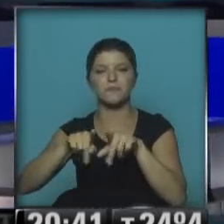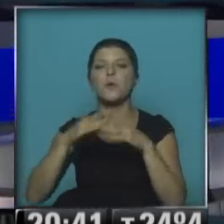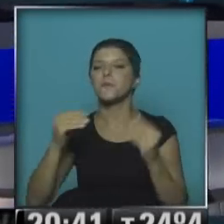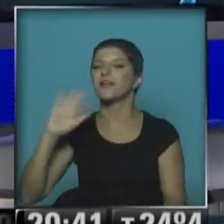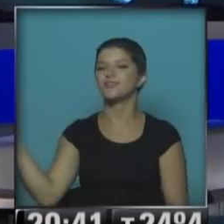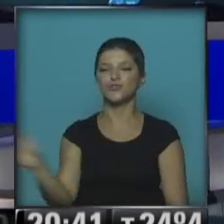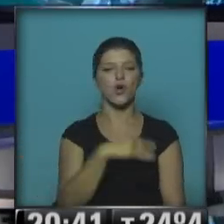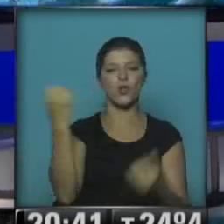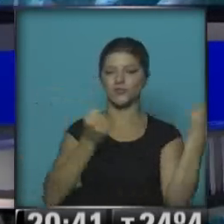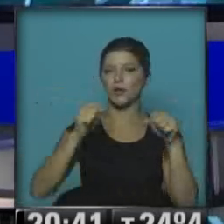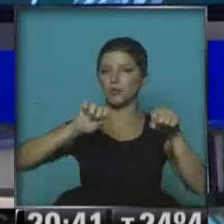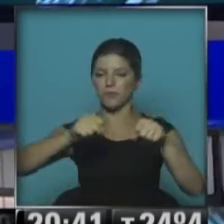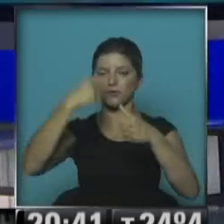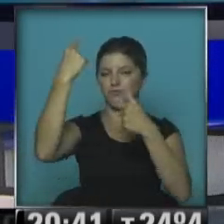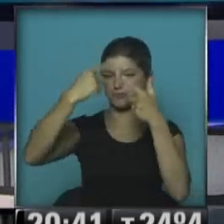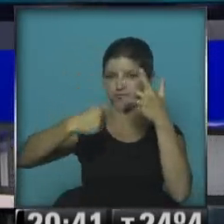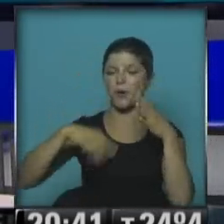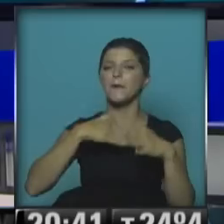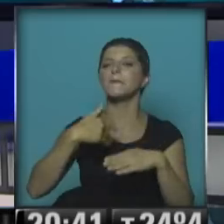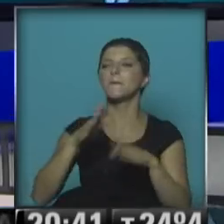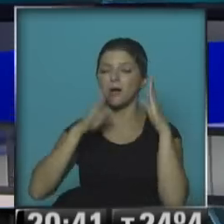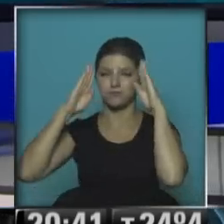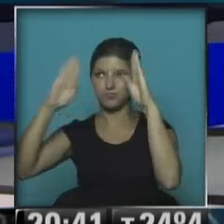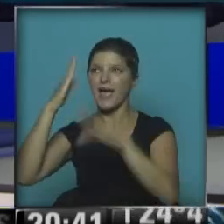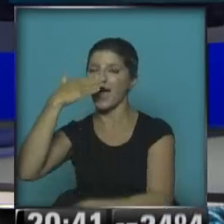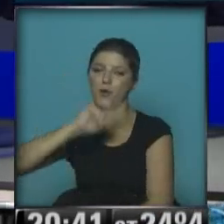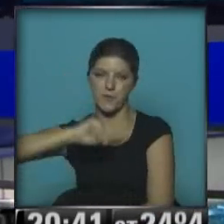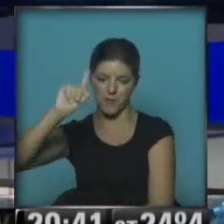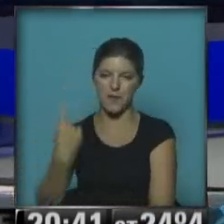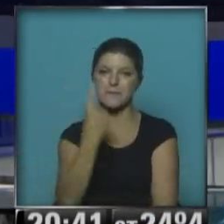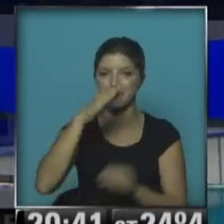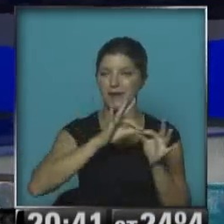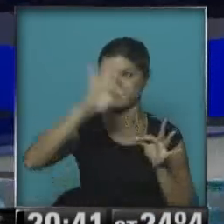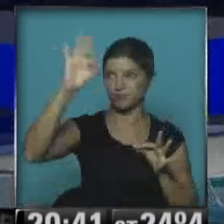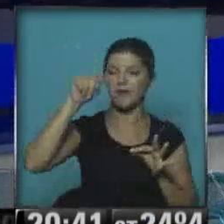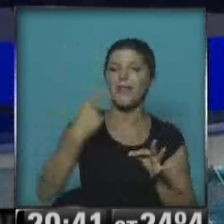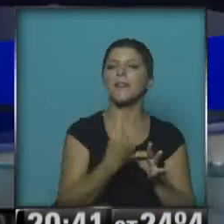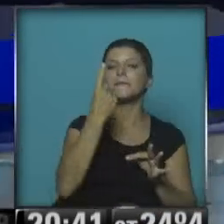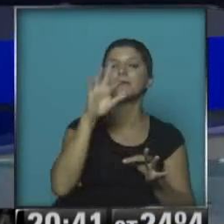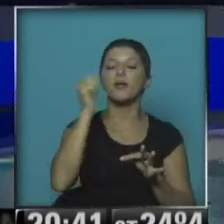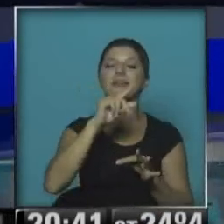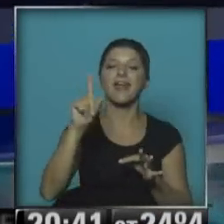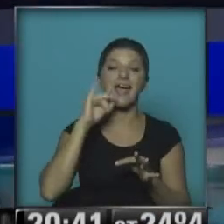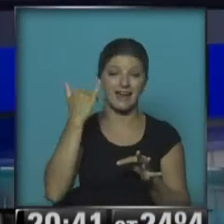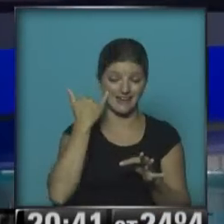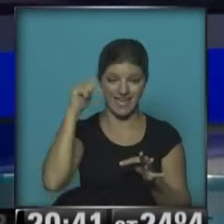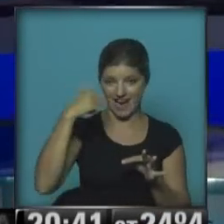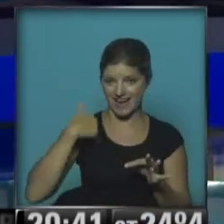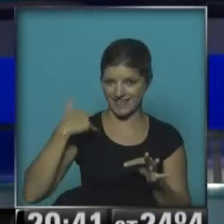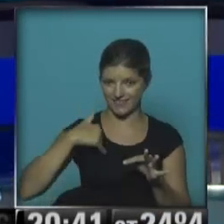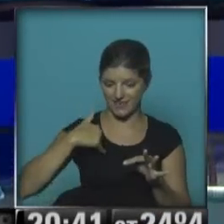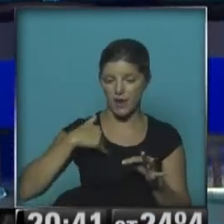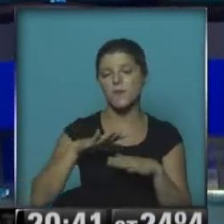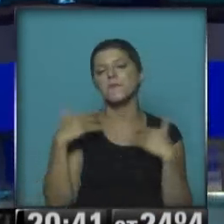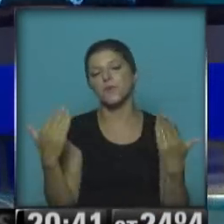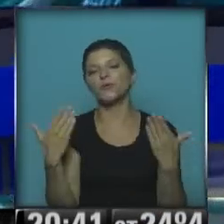las máquinas parten hacia Villa Carlos Paz, primer tramo del rally de la Argentina que por